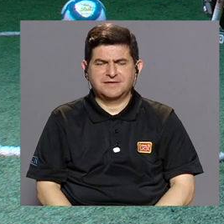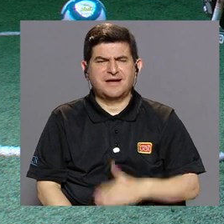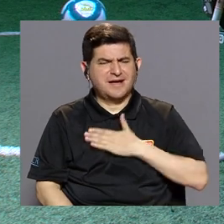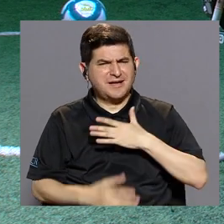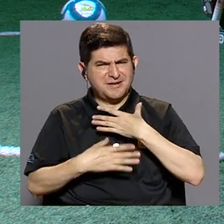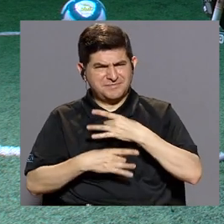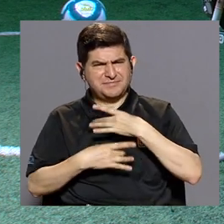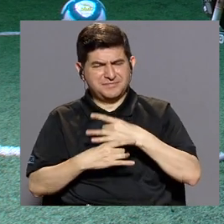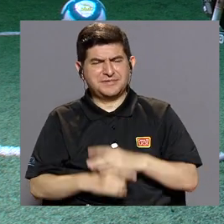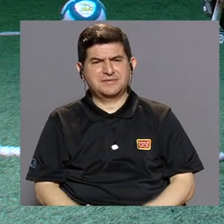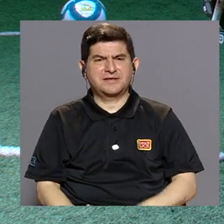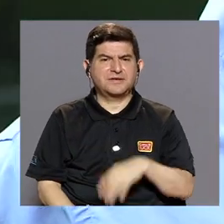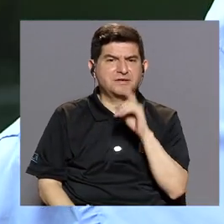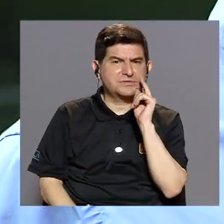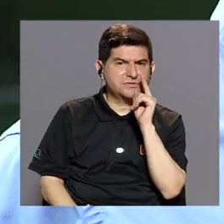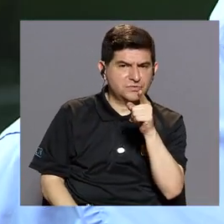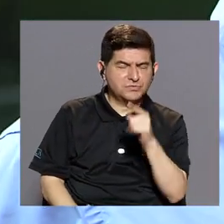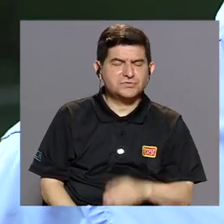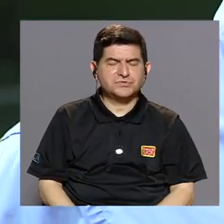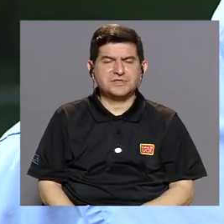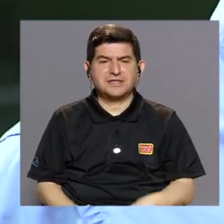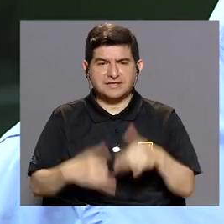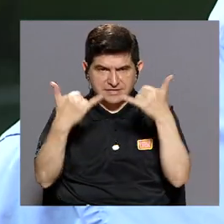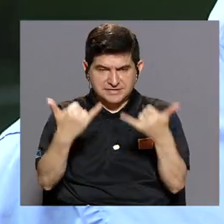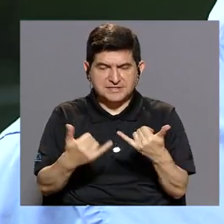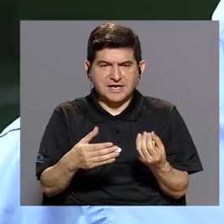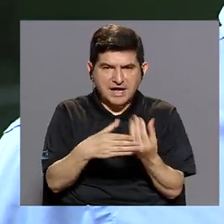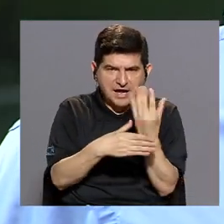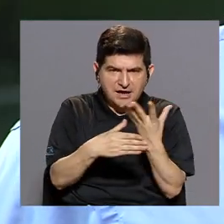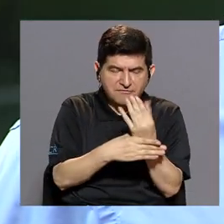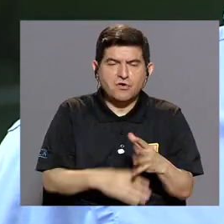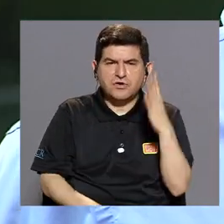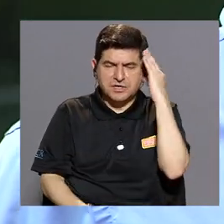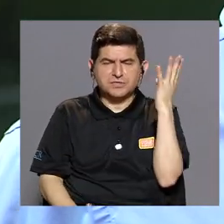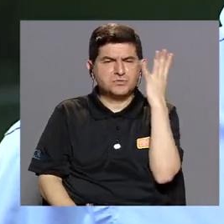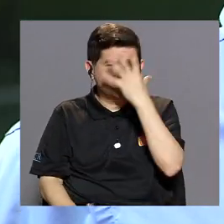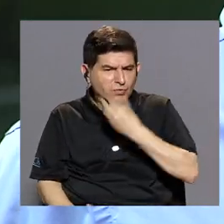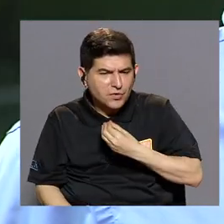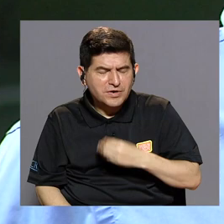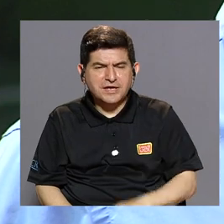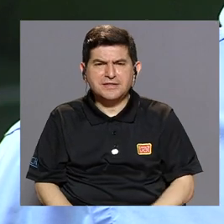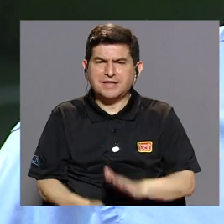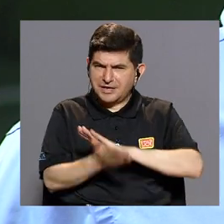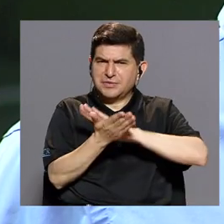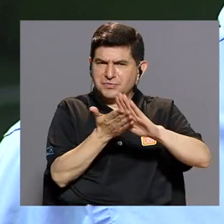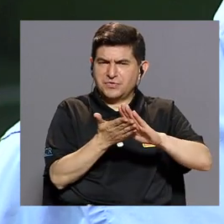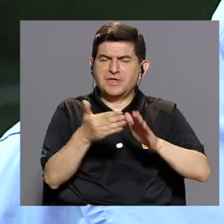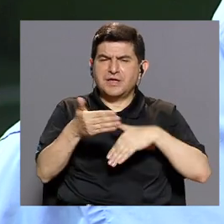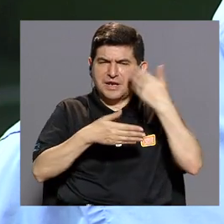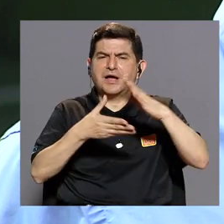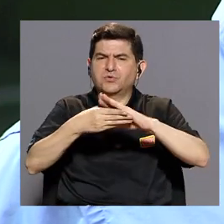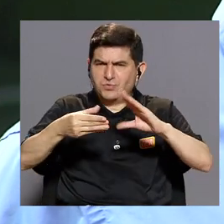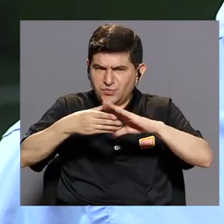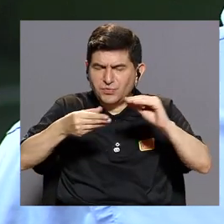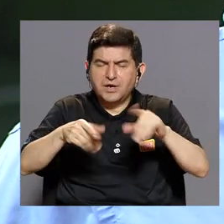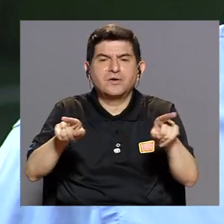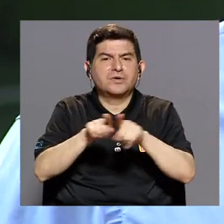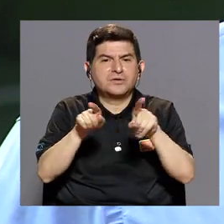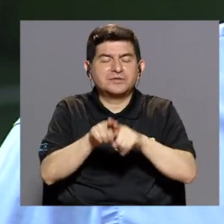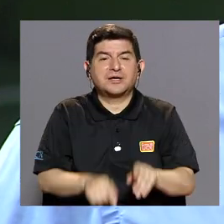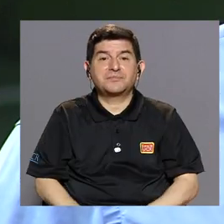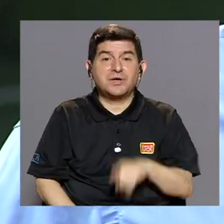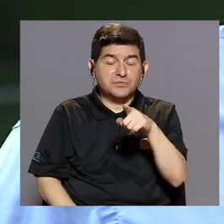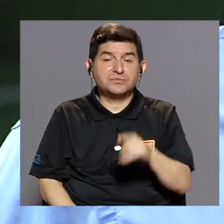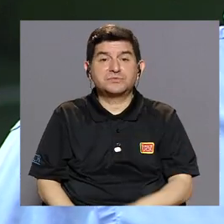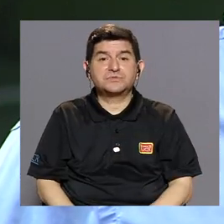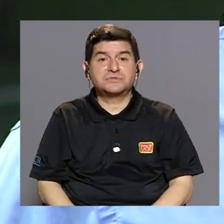mucho la atención porque usted, mientras usted estaba en Flores, que fue una experiencia muy linda y como muy dignificante, lindísimo, que ahora me va a comentar sobre eso, también estaba